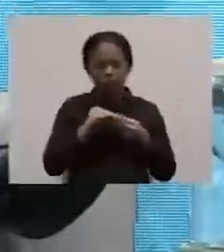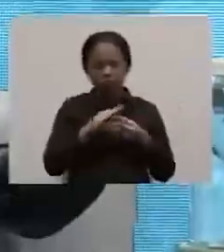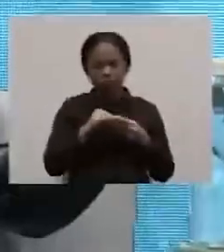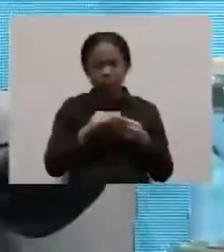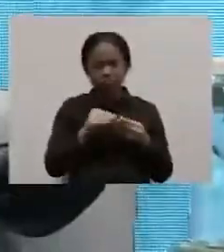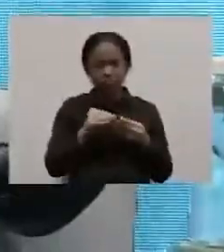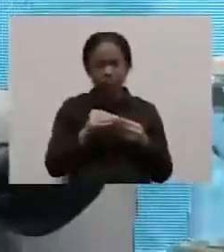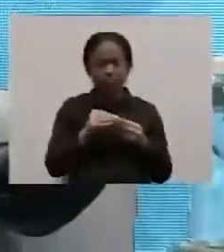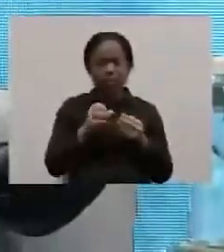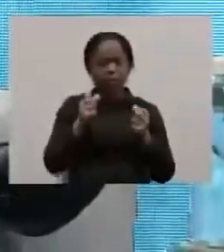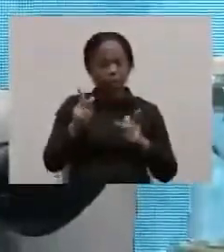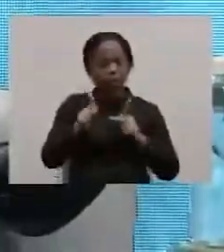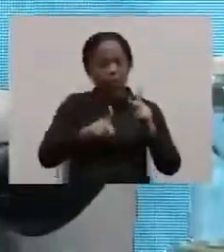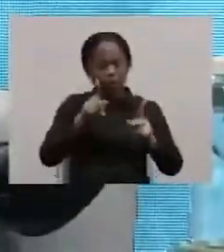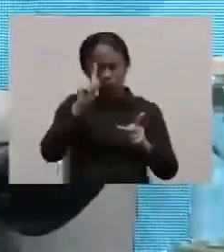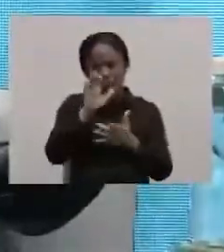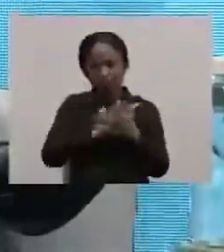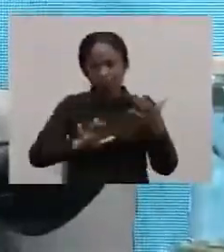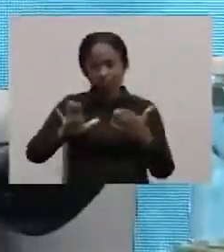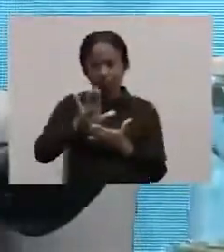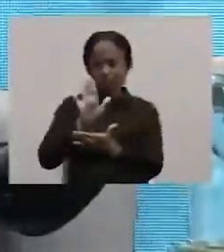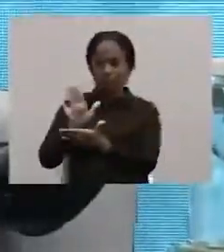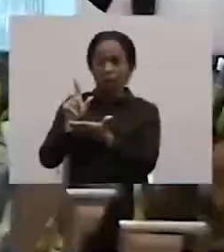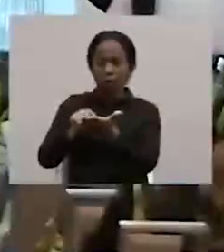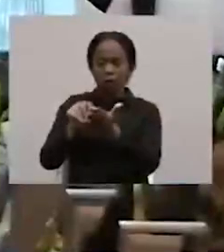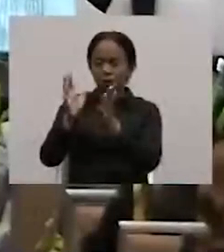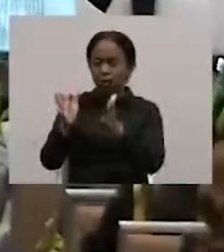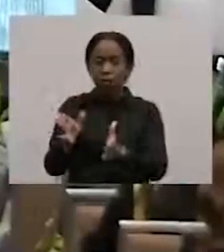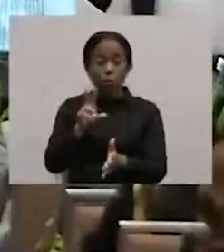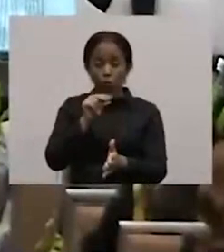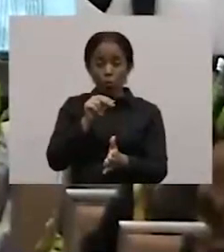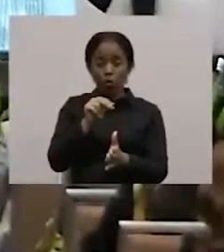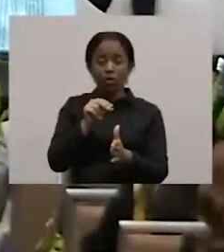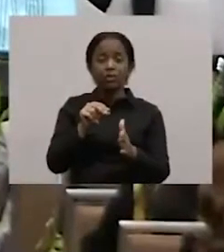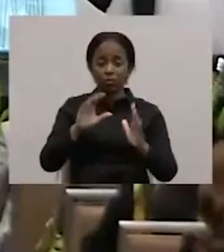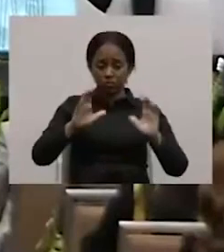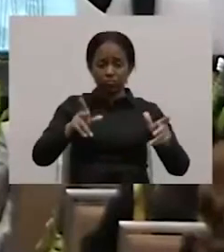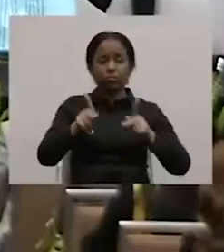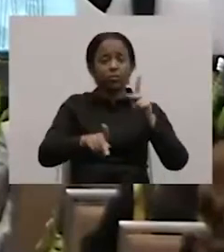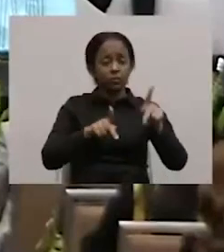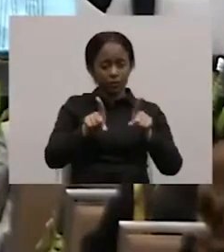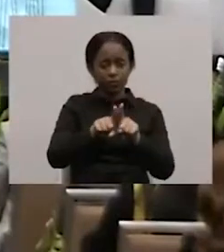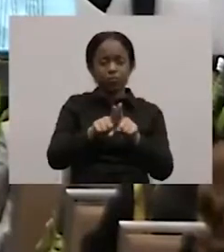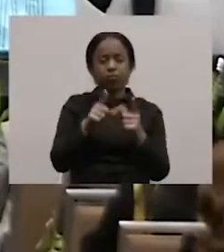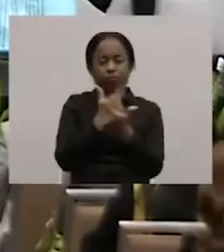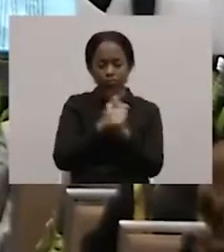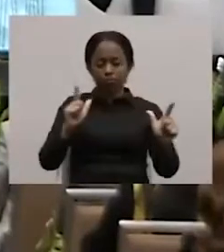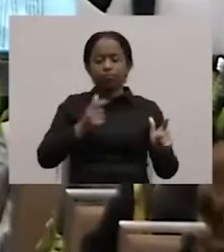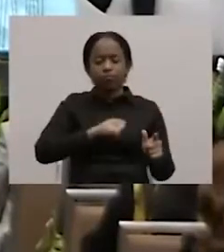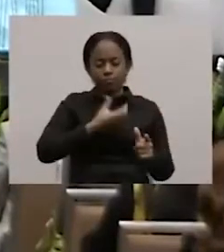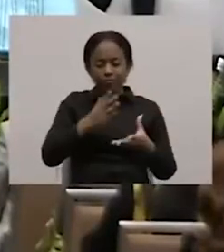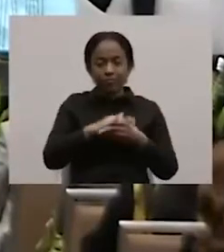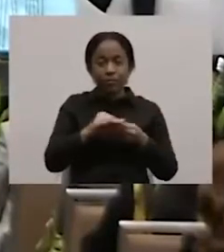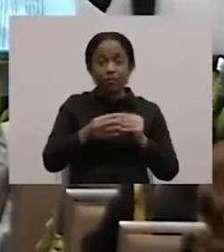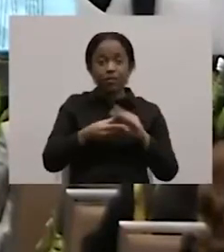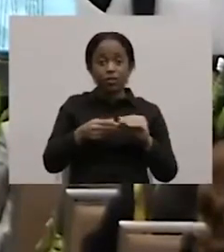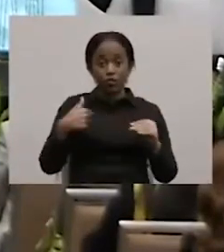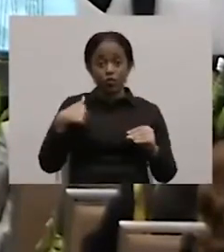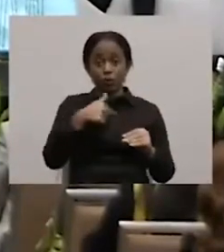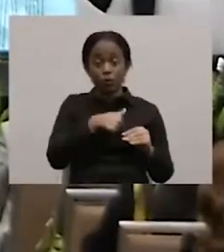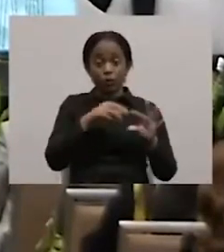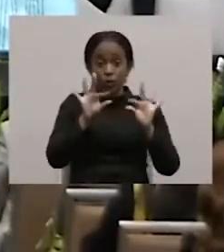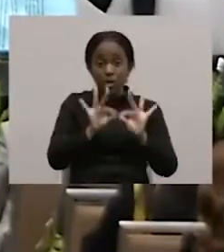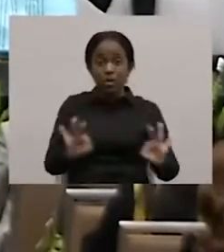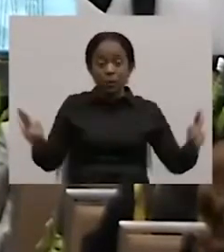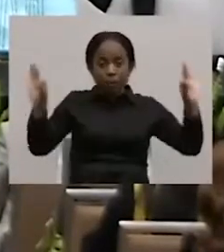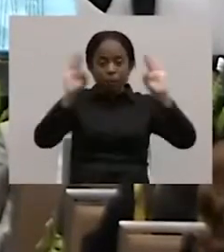periodistas. La libertad de expresión es un derecho humano, es un derecho de todos los ciudadanos. Entonces, para nosotros es tan importante, los dominicanos, la